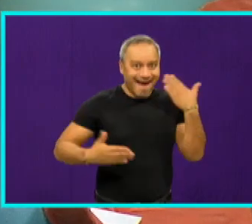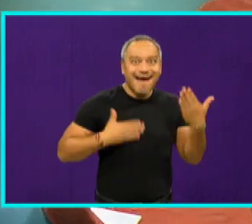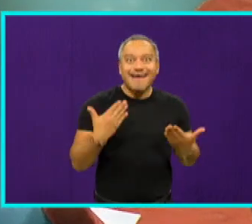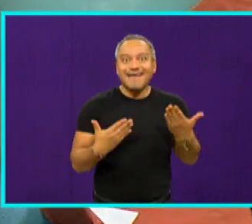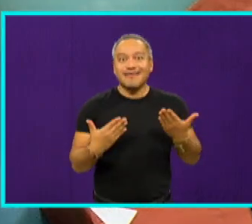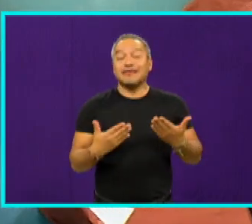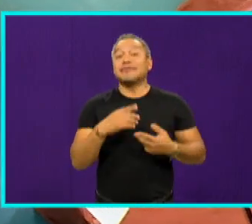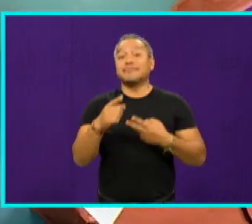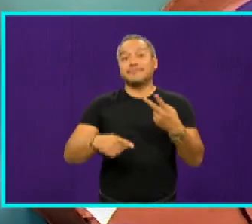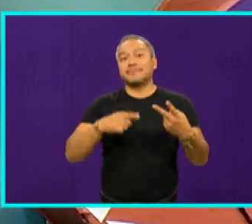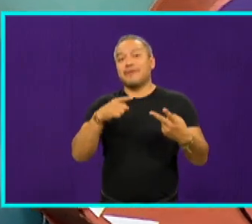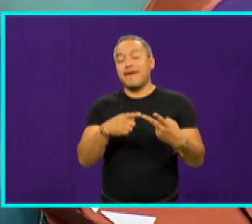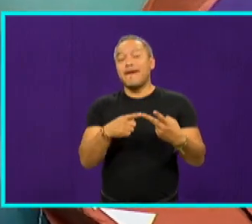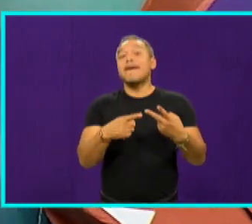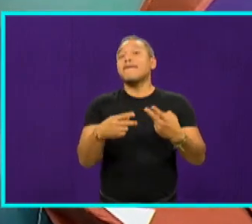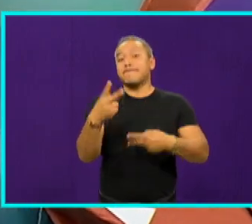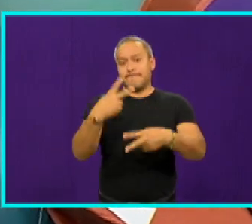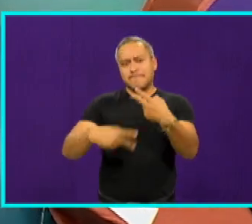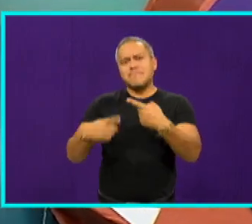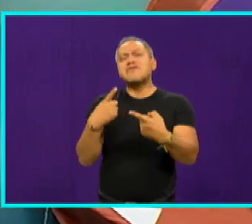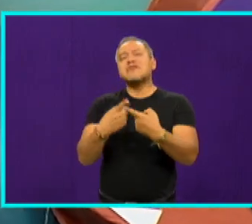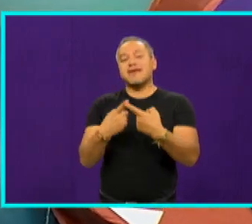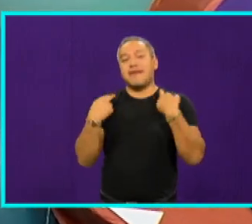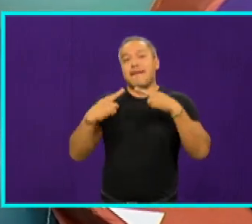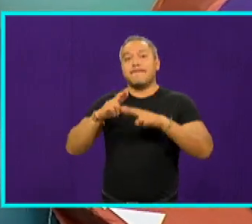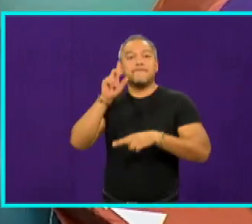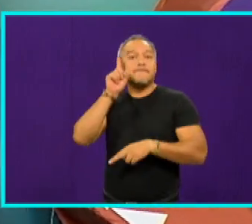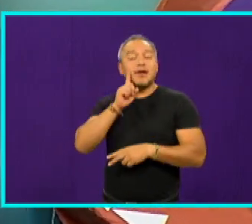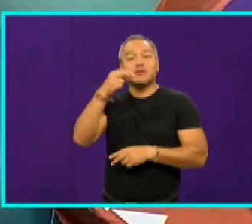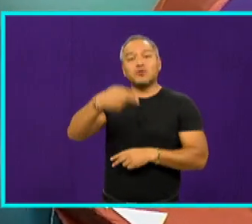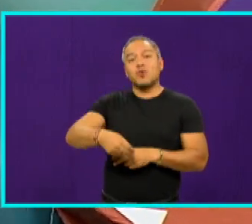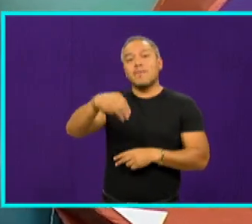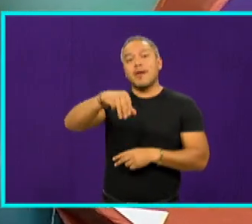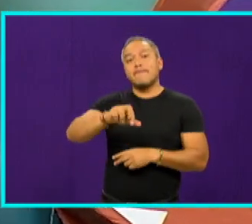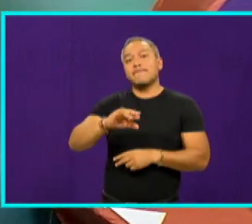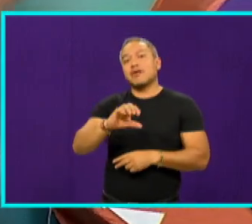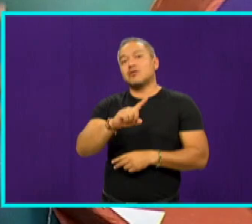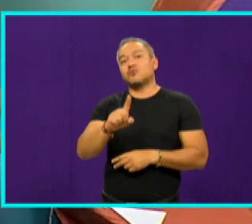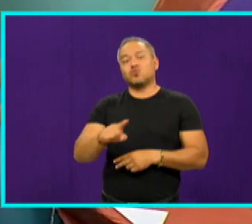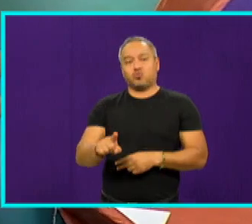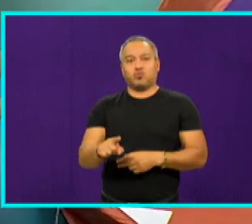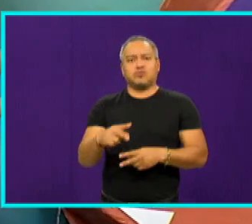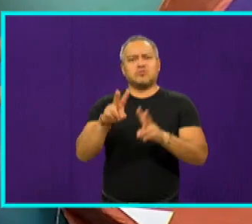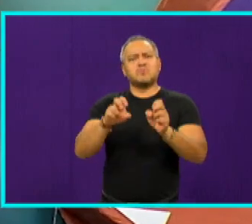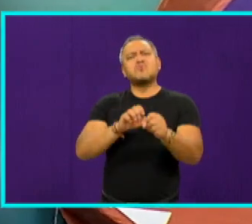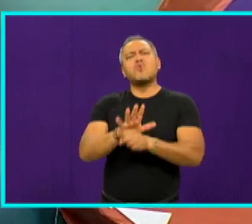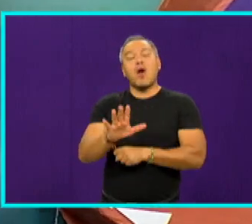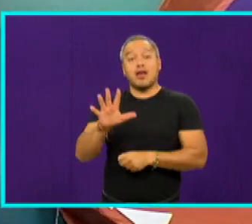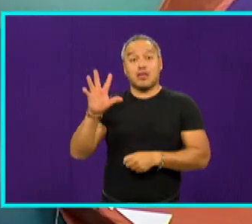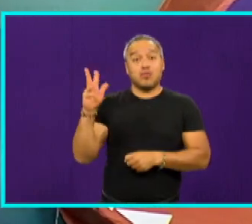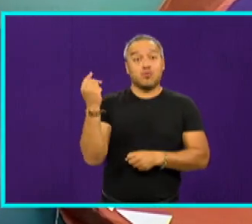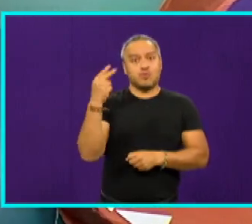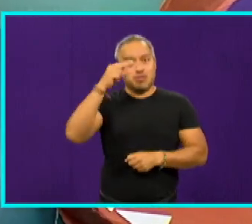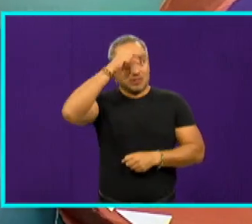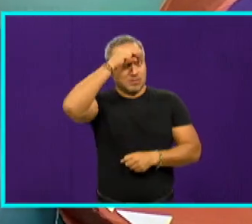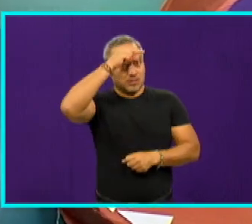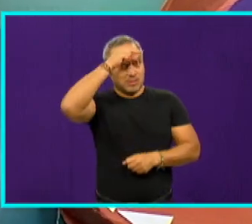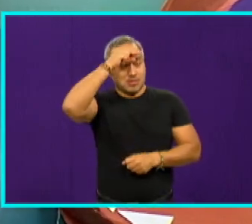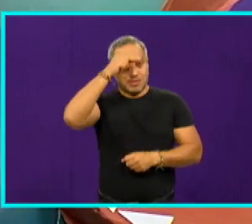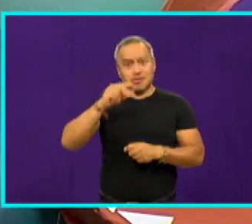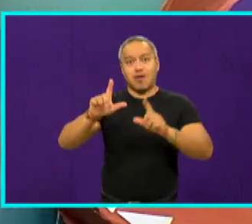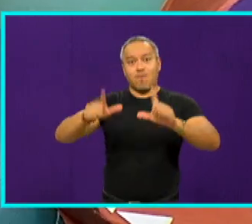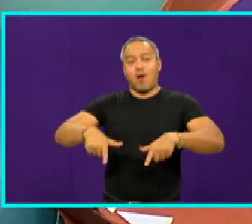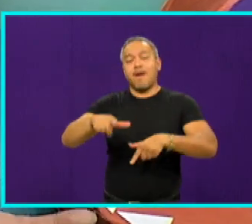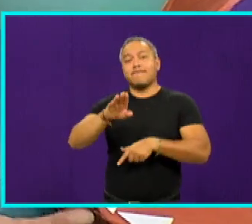la participación del ballet de Eclipse, vamos a tener a la maestra Maricruz Nogal con el tema de inteligencia artificial en Bing. ¿Ha escuchado sobre